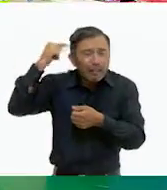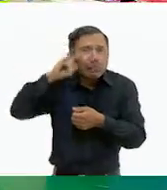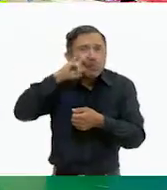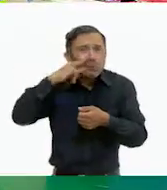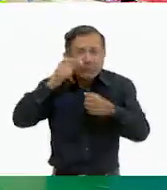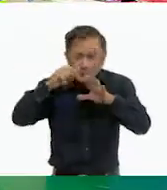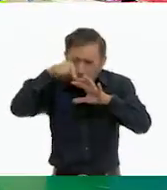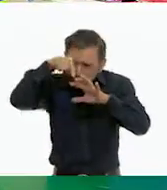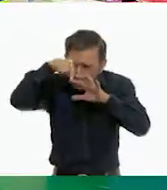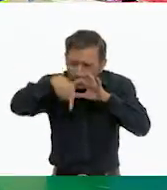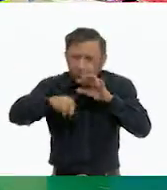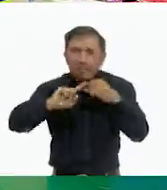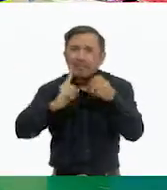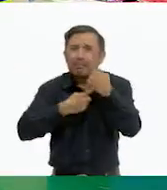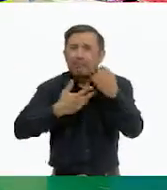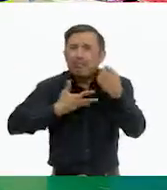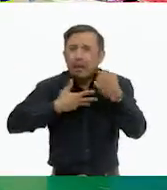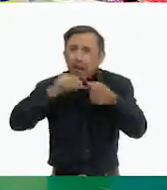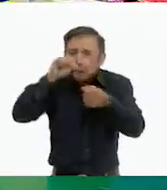cuero cabelludo,